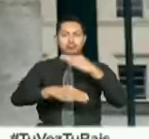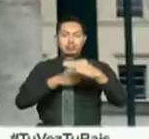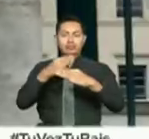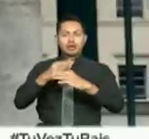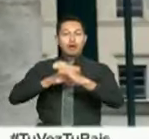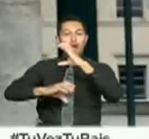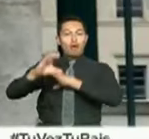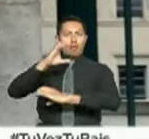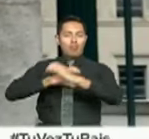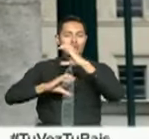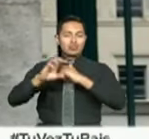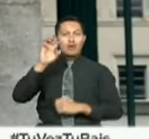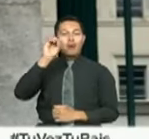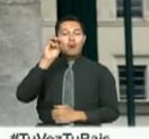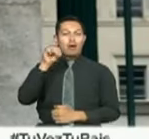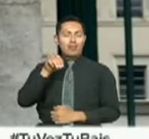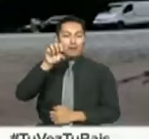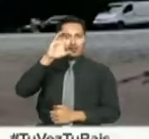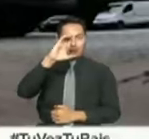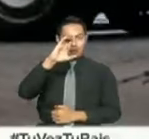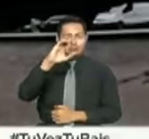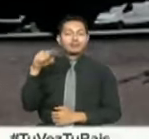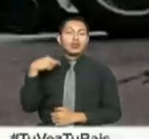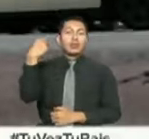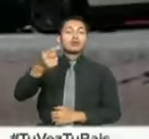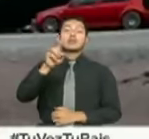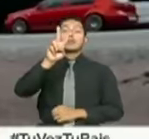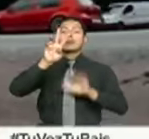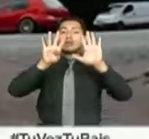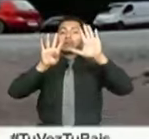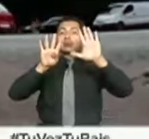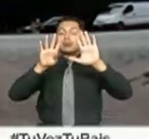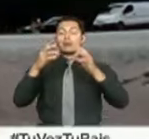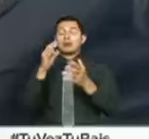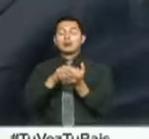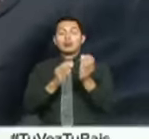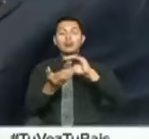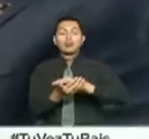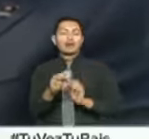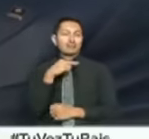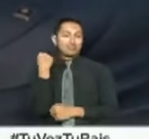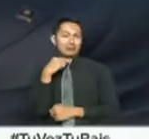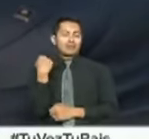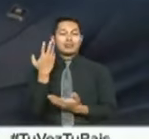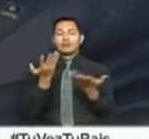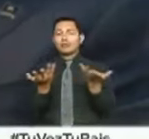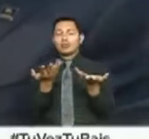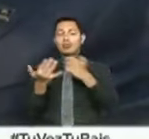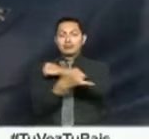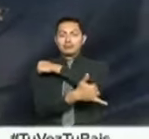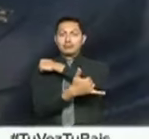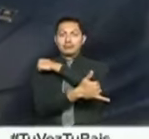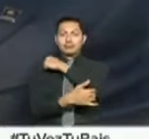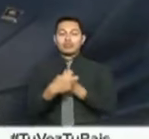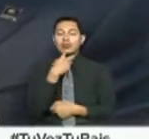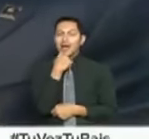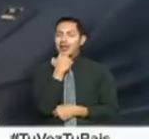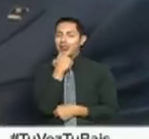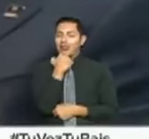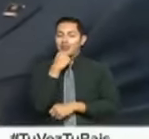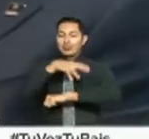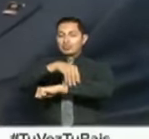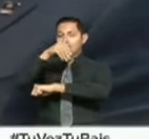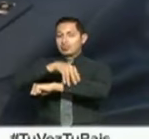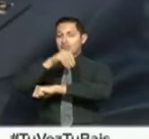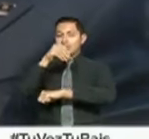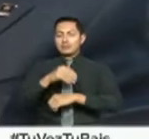OMC, a desarrollarse el próximo 29 de noviembre en Ginebra, Suiza. Es una medida necesaria, legítima, además, que está en el marco